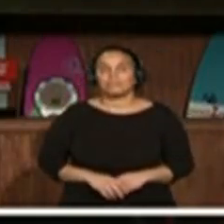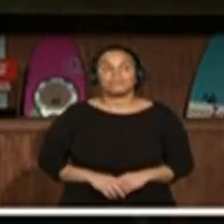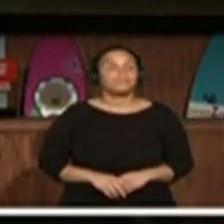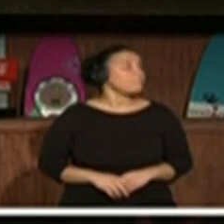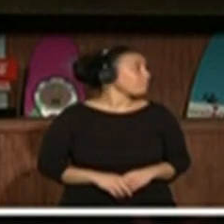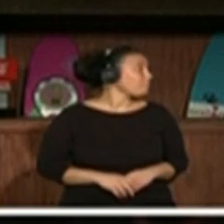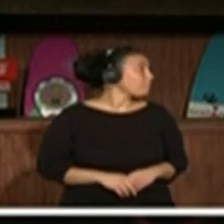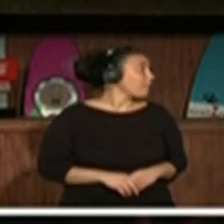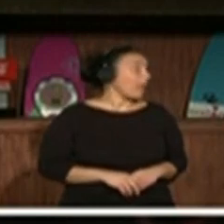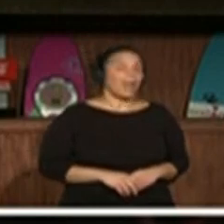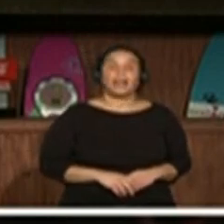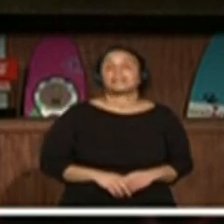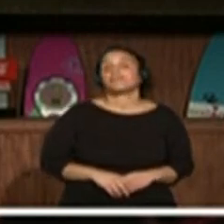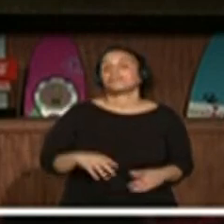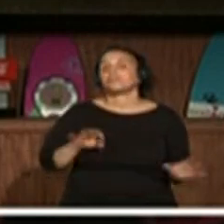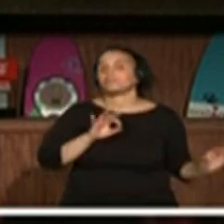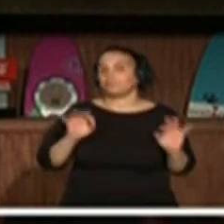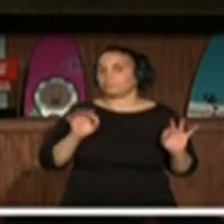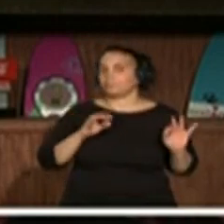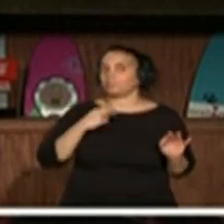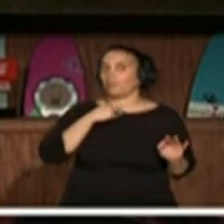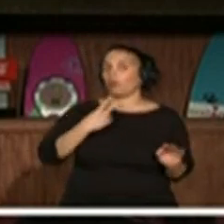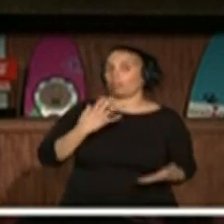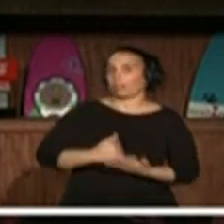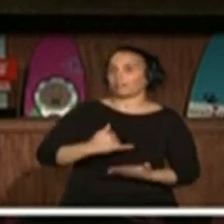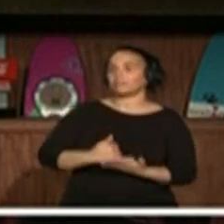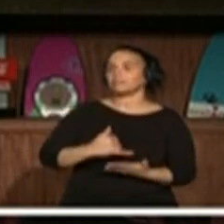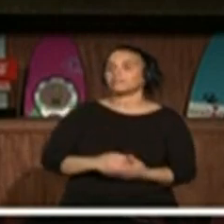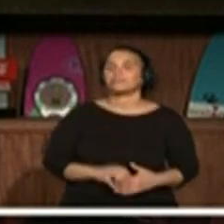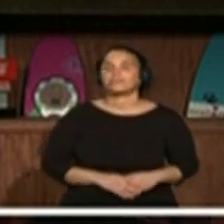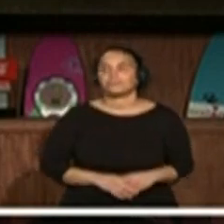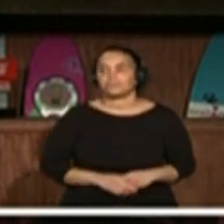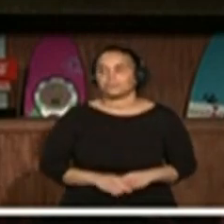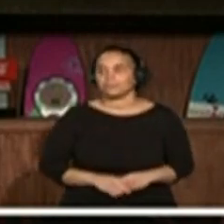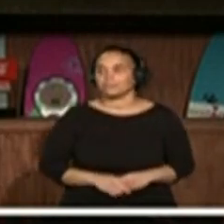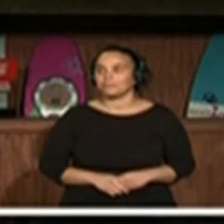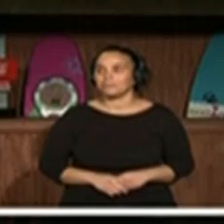Aquí traigo una tómbola, tom, tom, tómbola. Aquí traigo una tómbola.